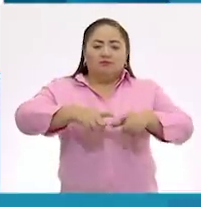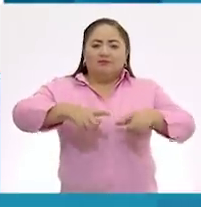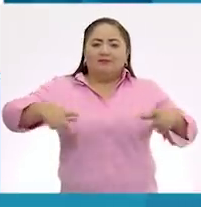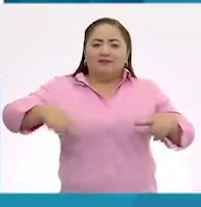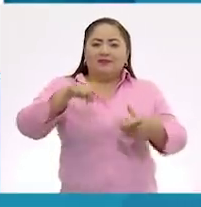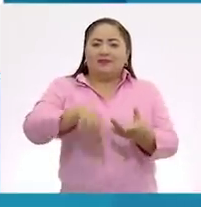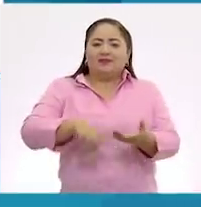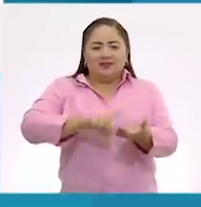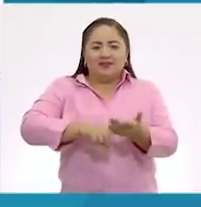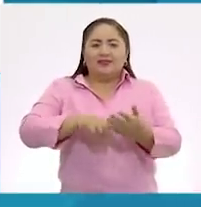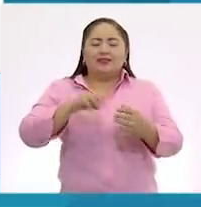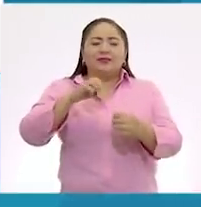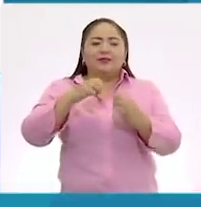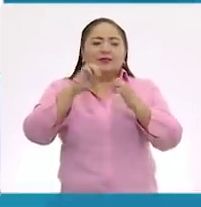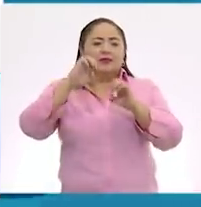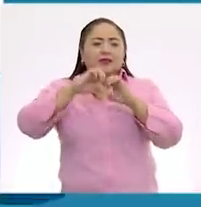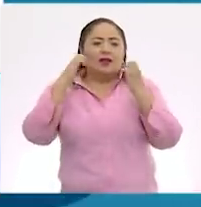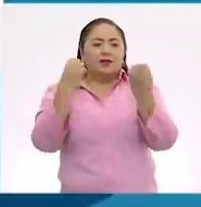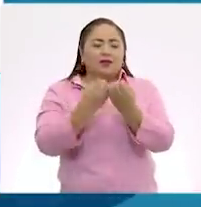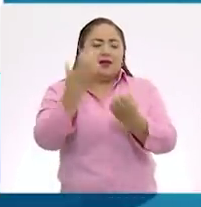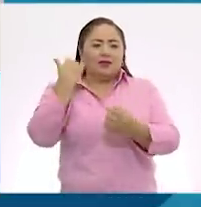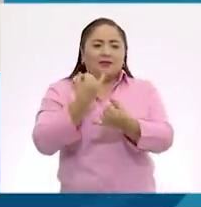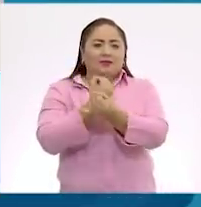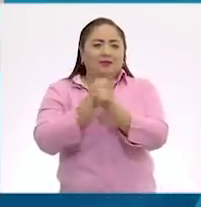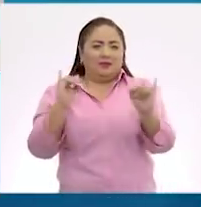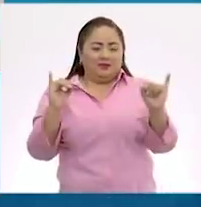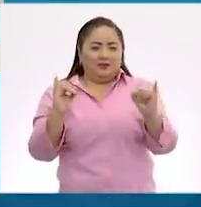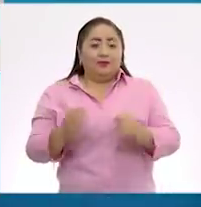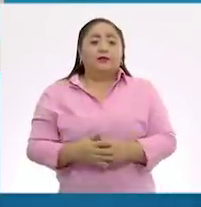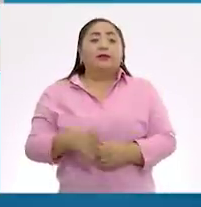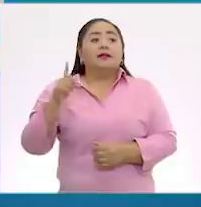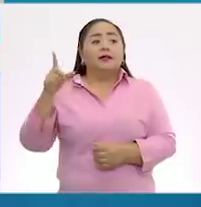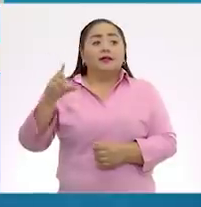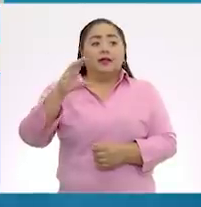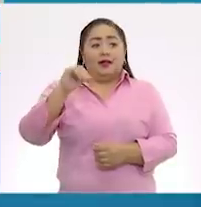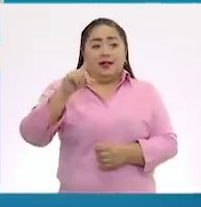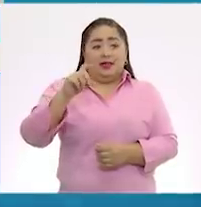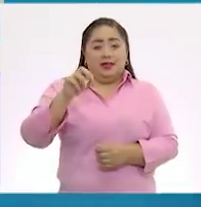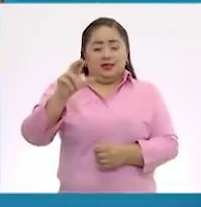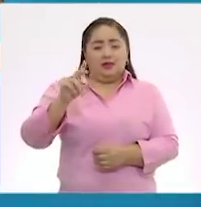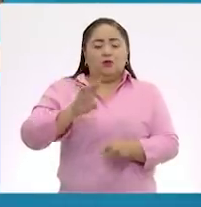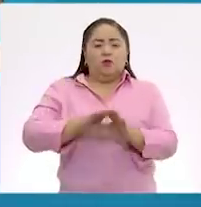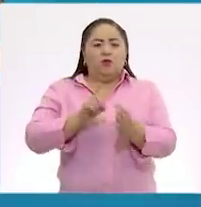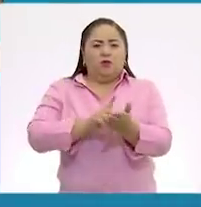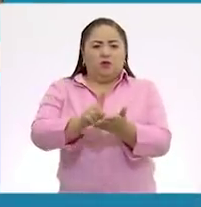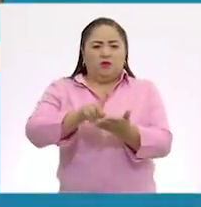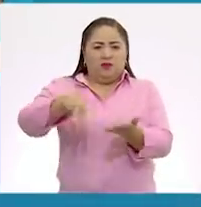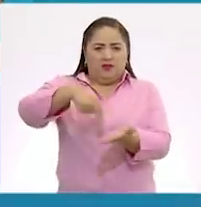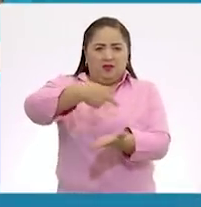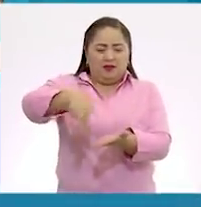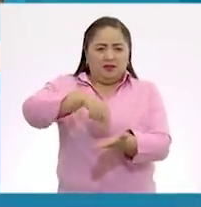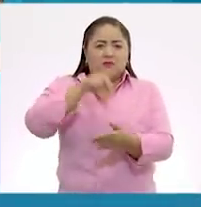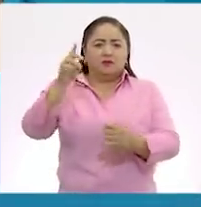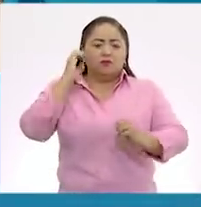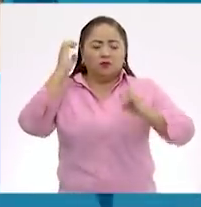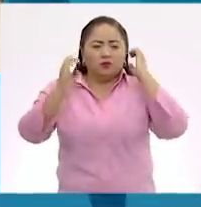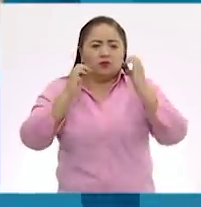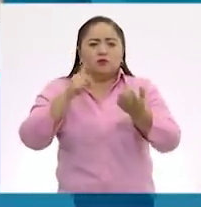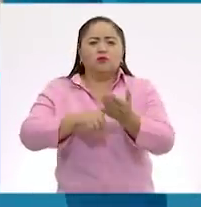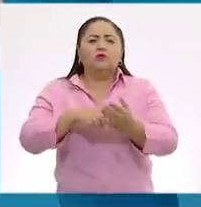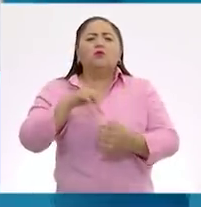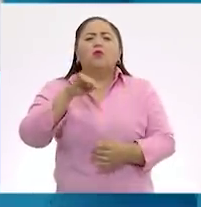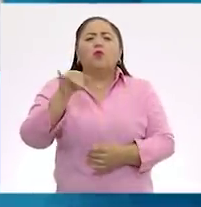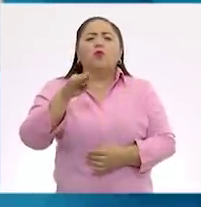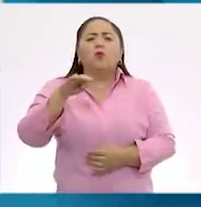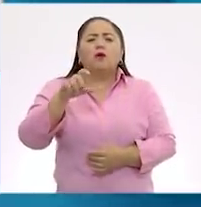Estadio Azteca desde su inauguración. Calder, Derechos de la Danza, es una exposición del Museo Jumex